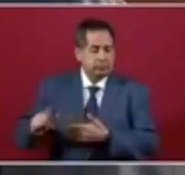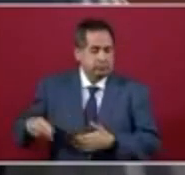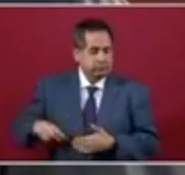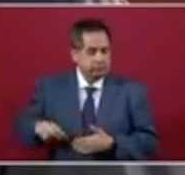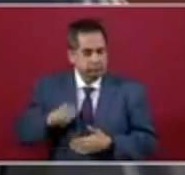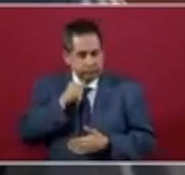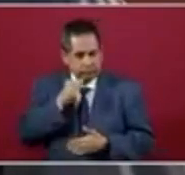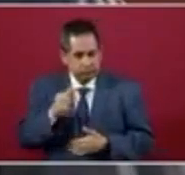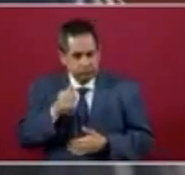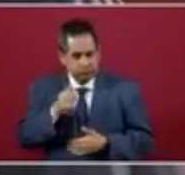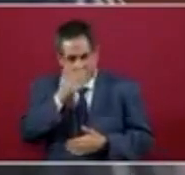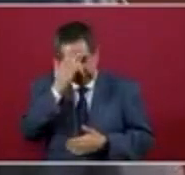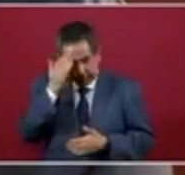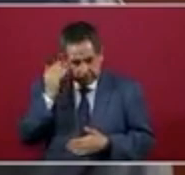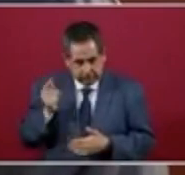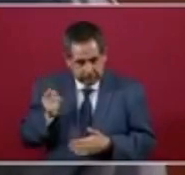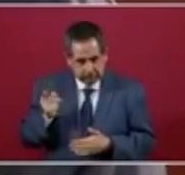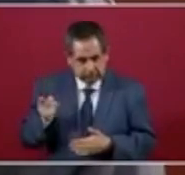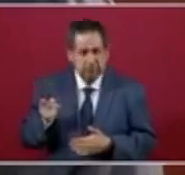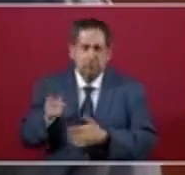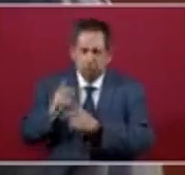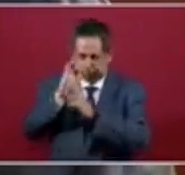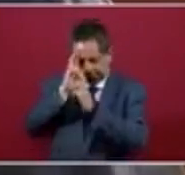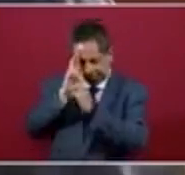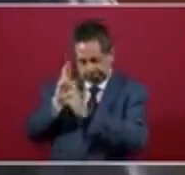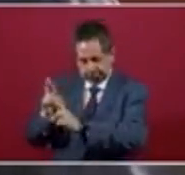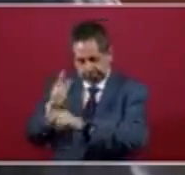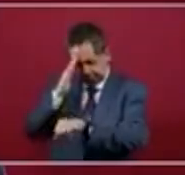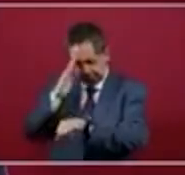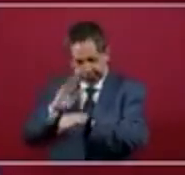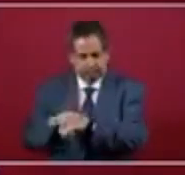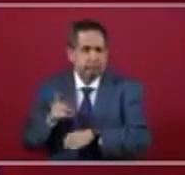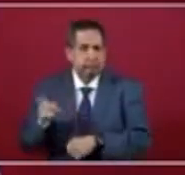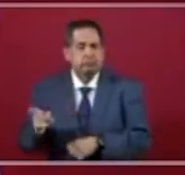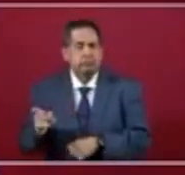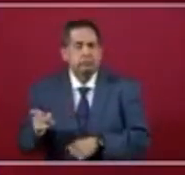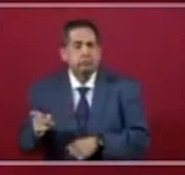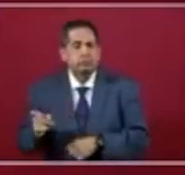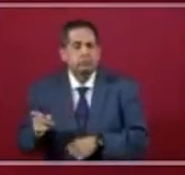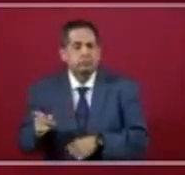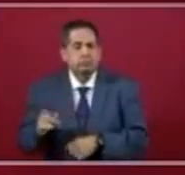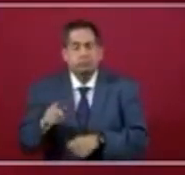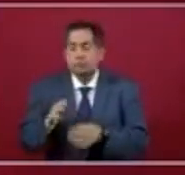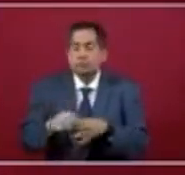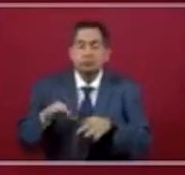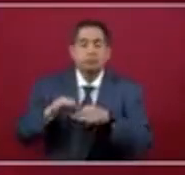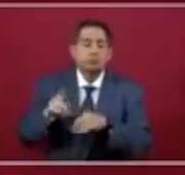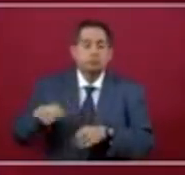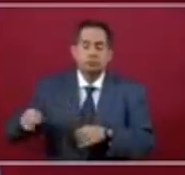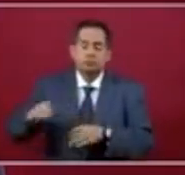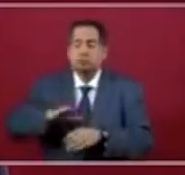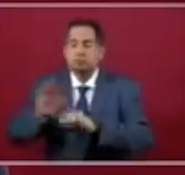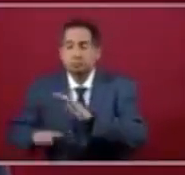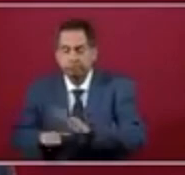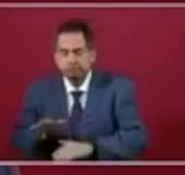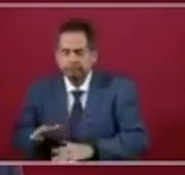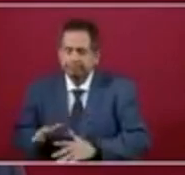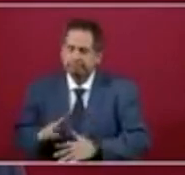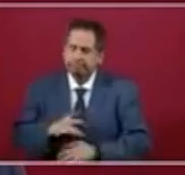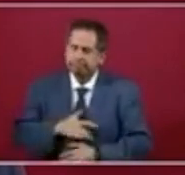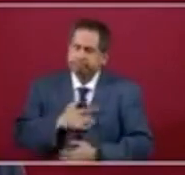sido víctimas de represión, y más a los que perdieron la vida, los que